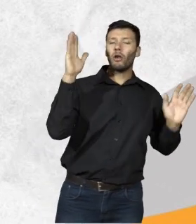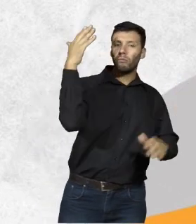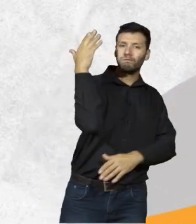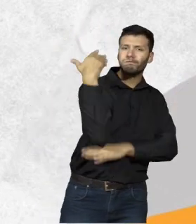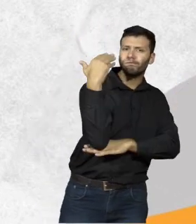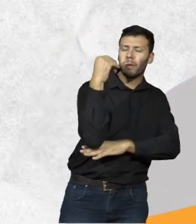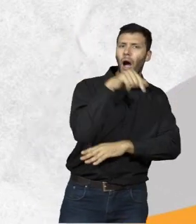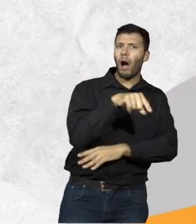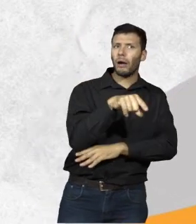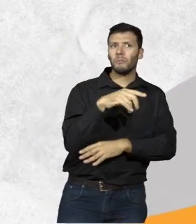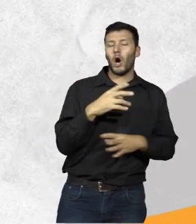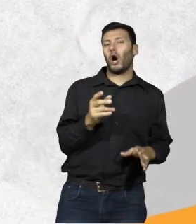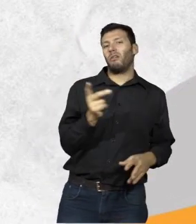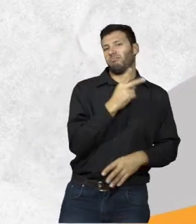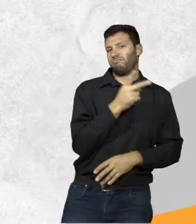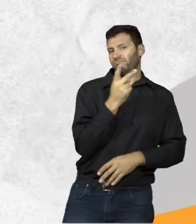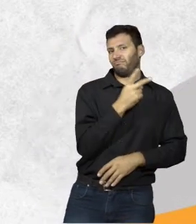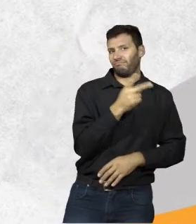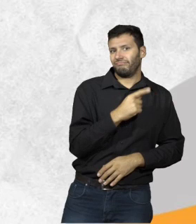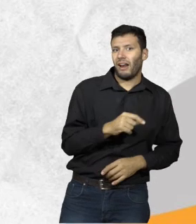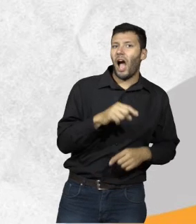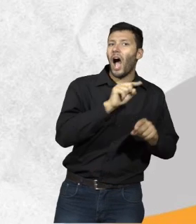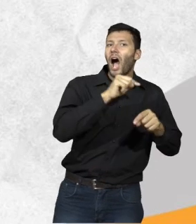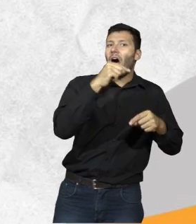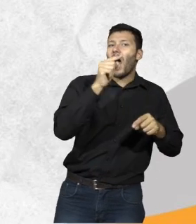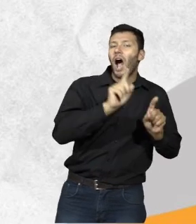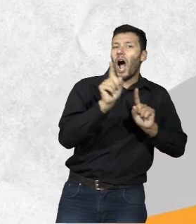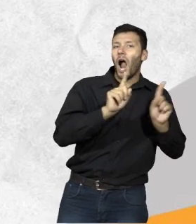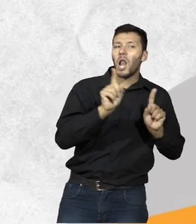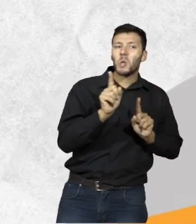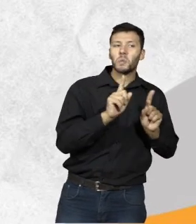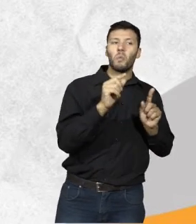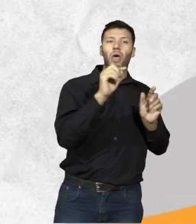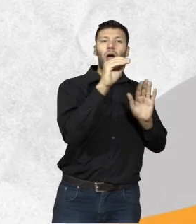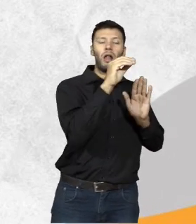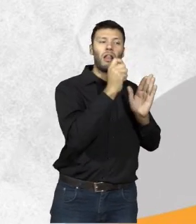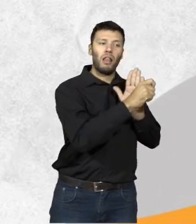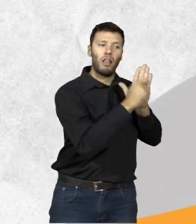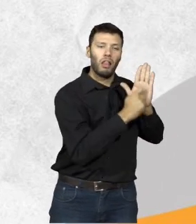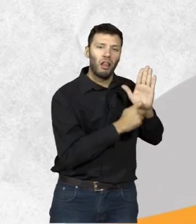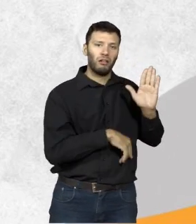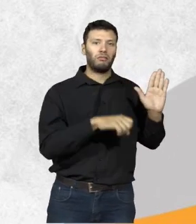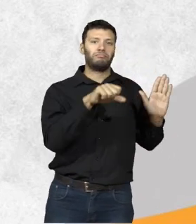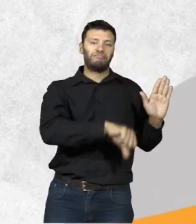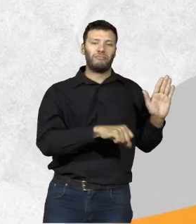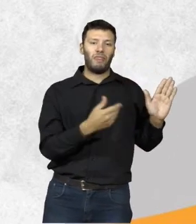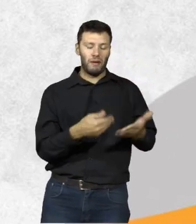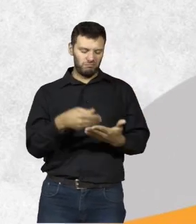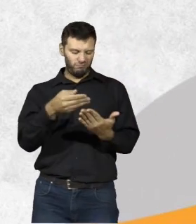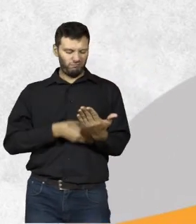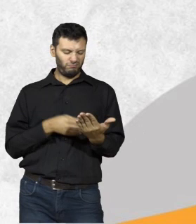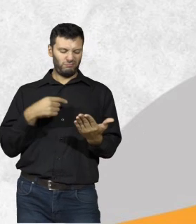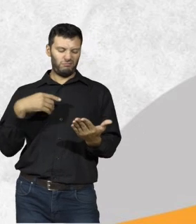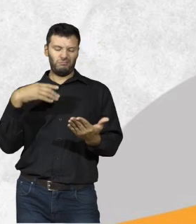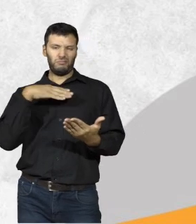se alcanzaron algunos borradores, se escribieron algunos borradores que después terminaron plasmándose en el Acuerdo de París con